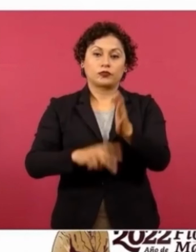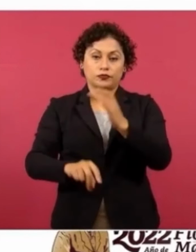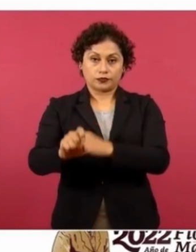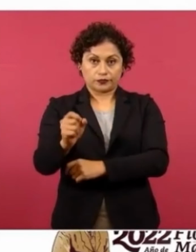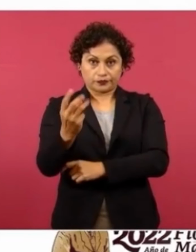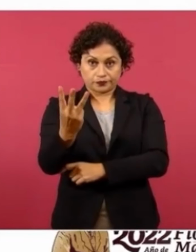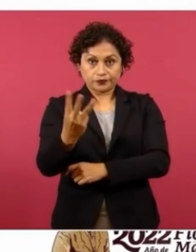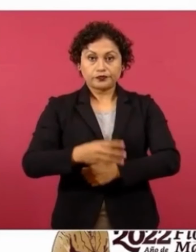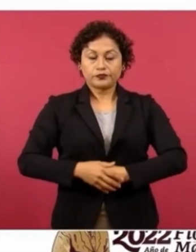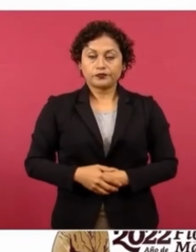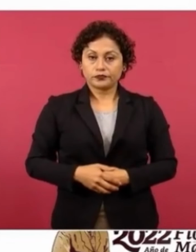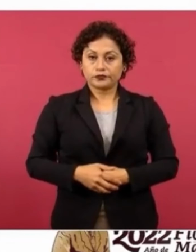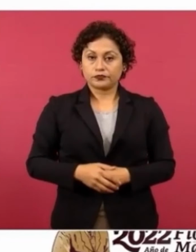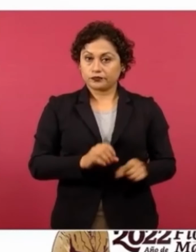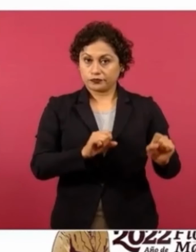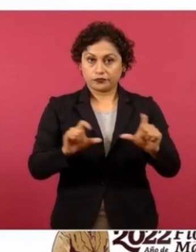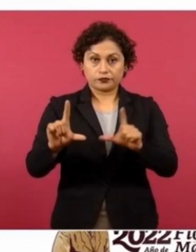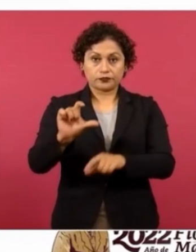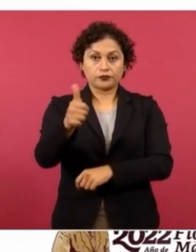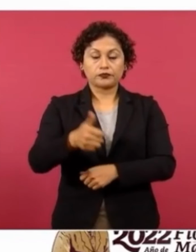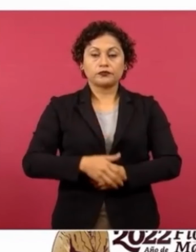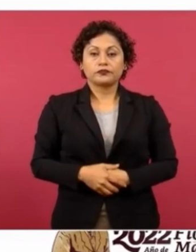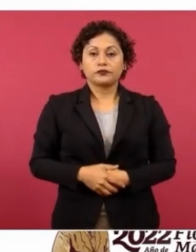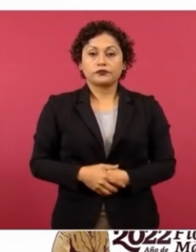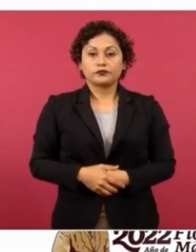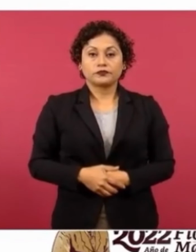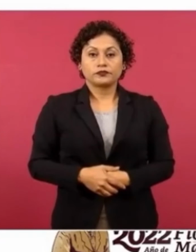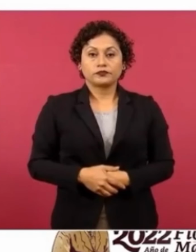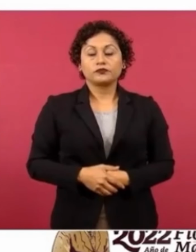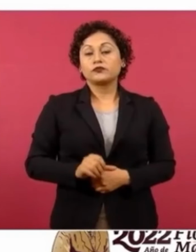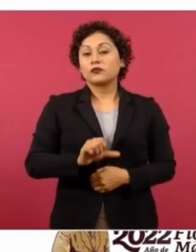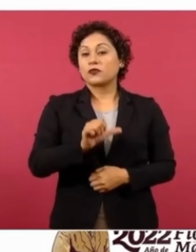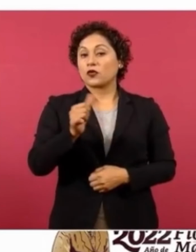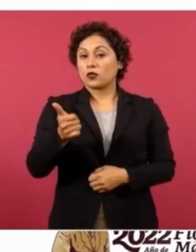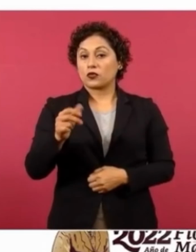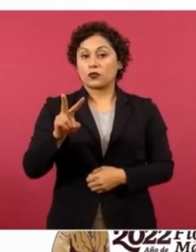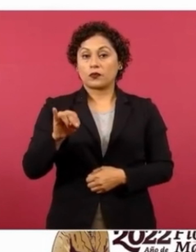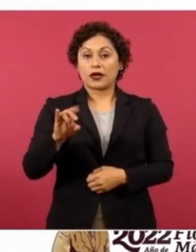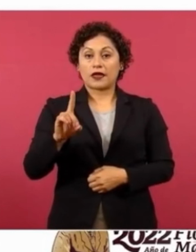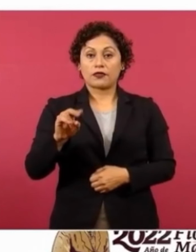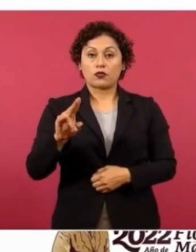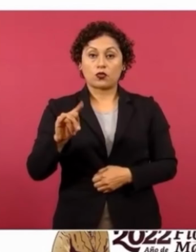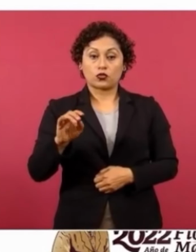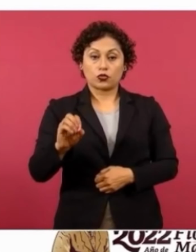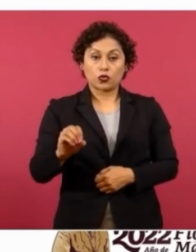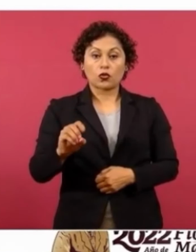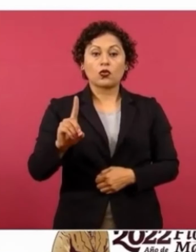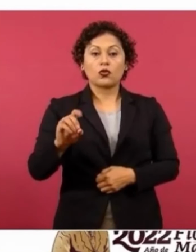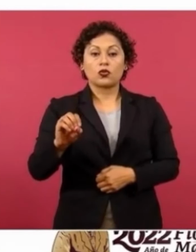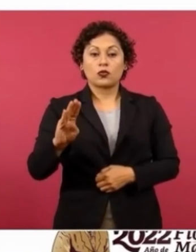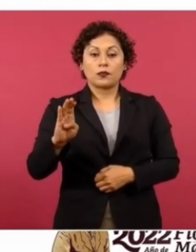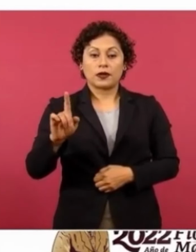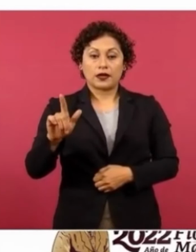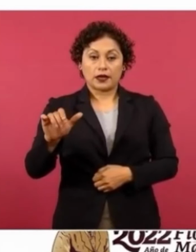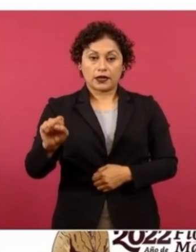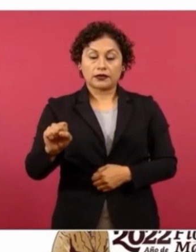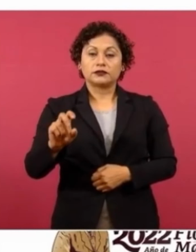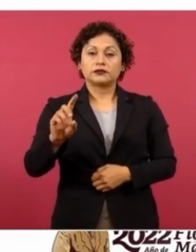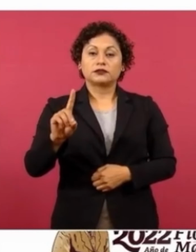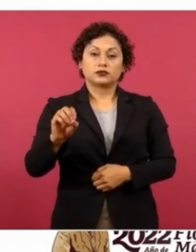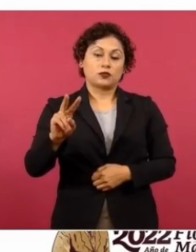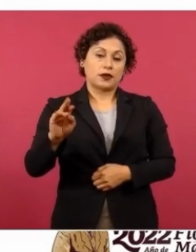2023. Adelante. Por otro lado está un viaducto de dovelas. Este es un viaducto que tiene